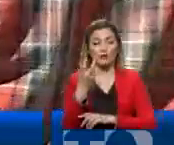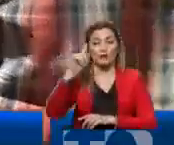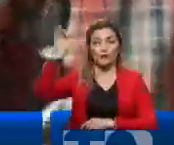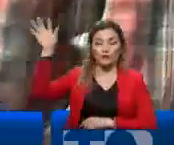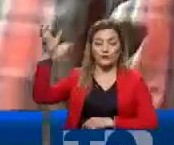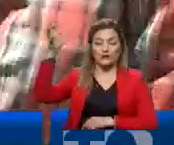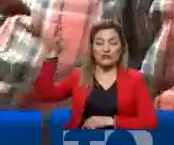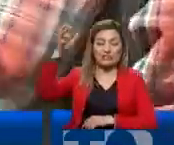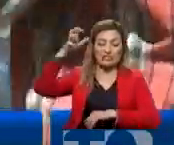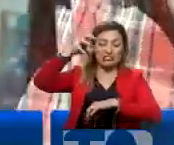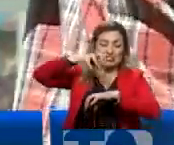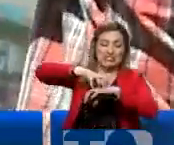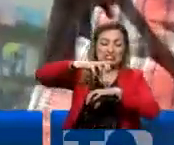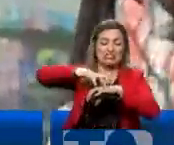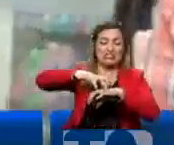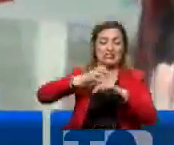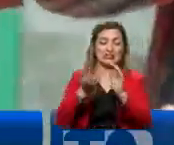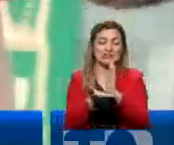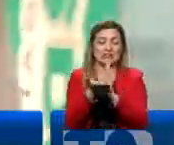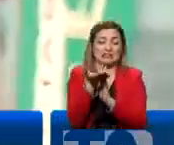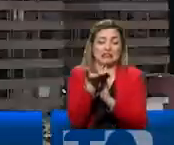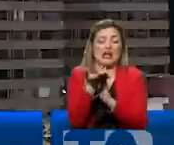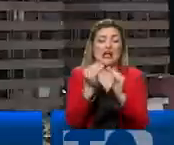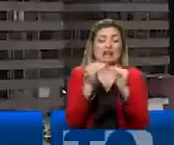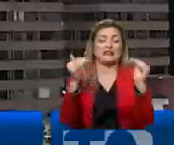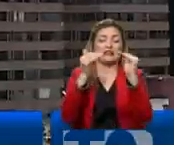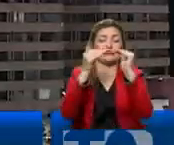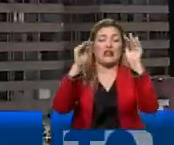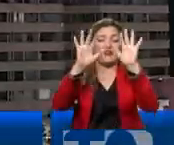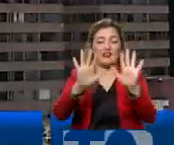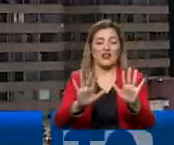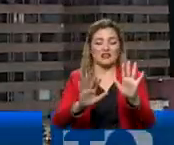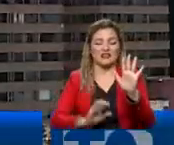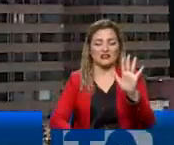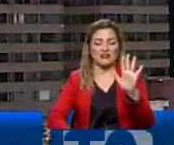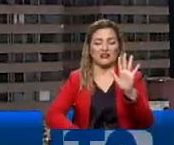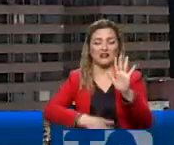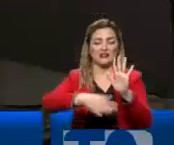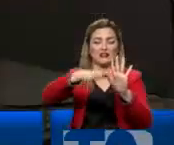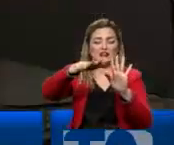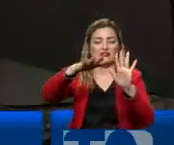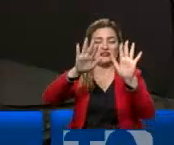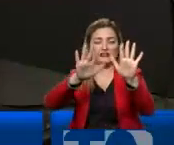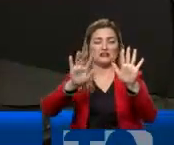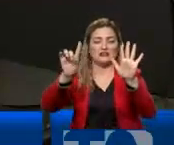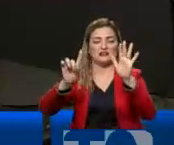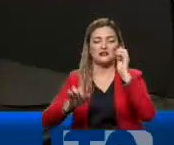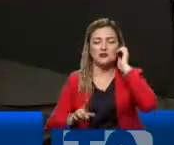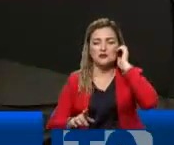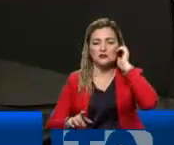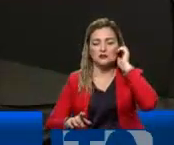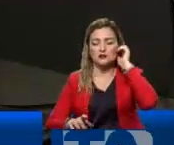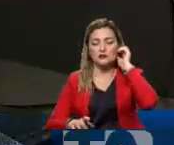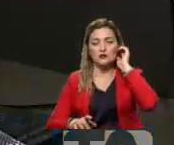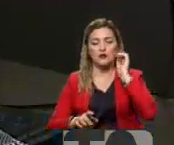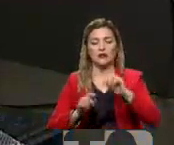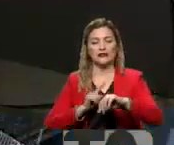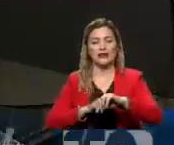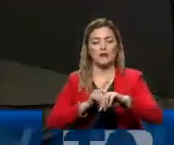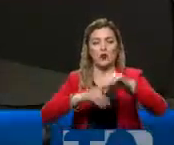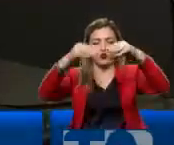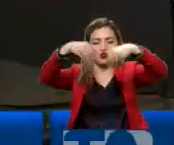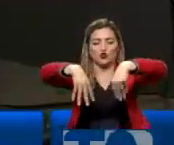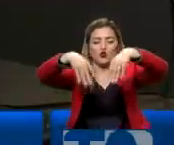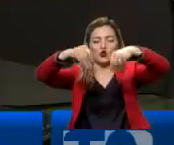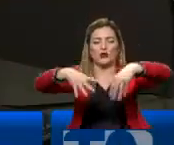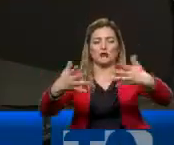llegó a 10, que es considerado alto en una escala que va del 0 al 16. Estamos entrando al periodo lluvioso, pero esto no quiere